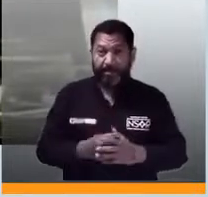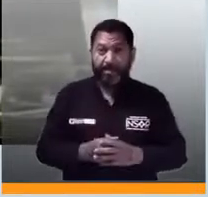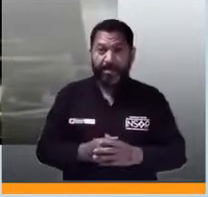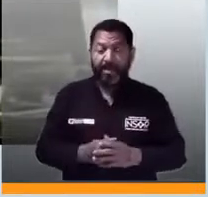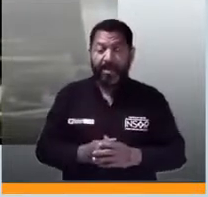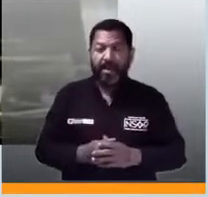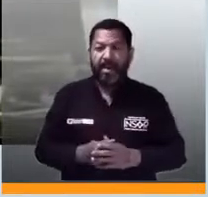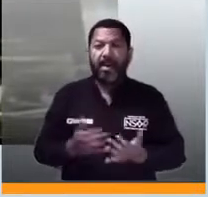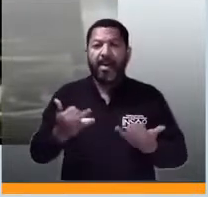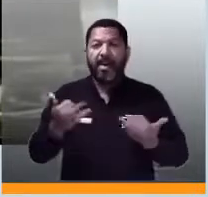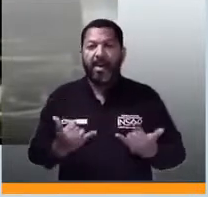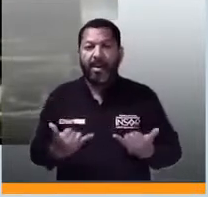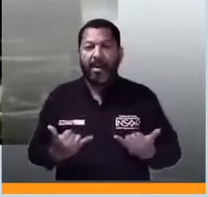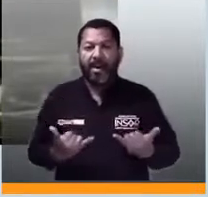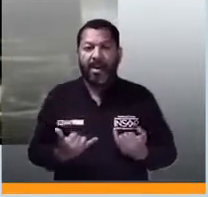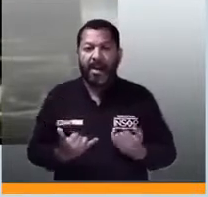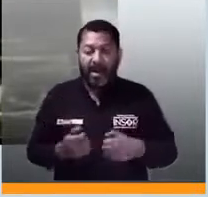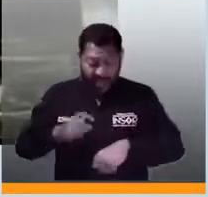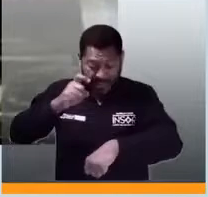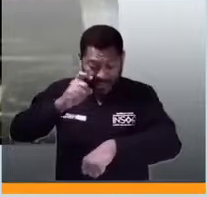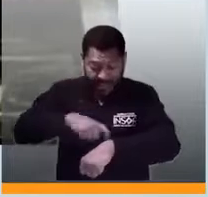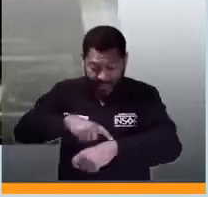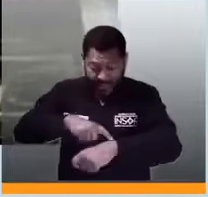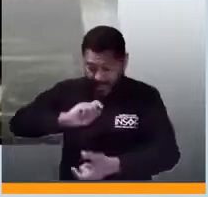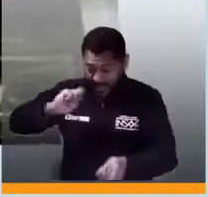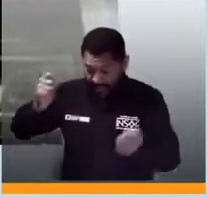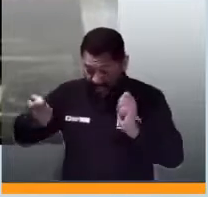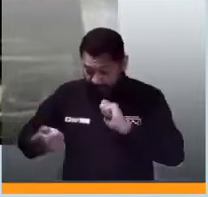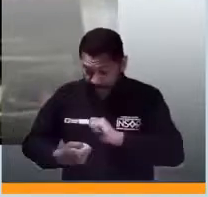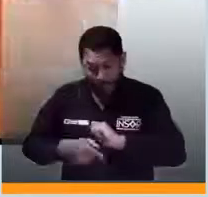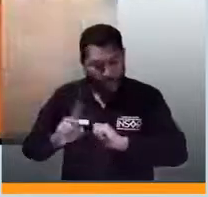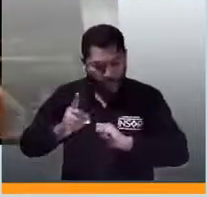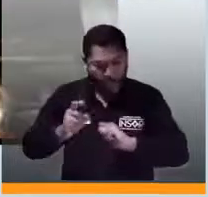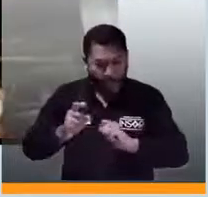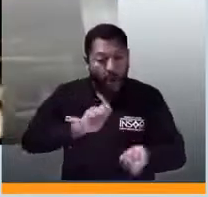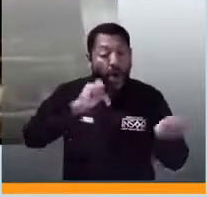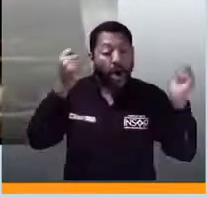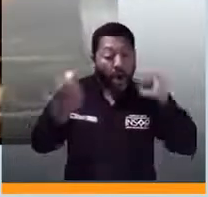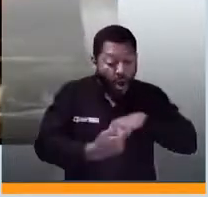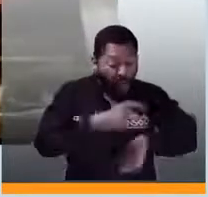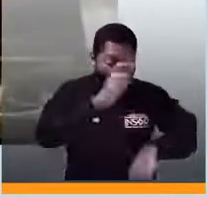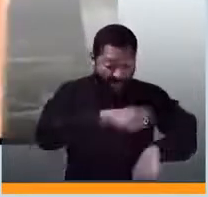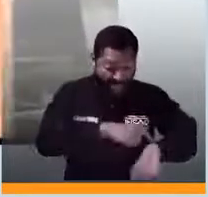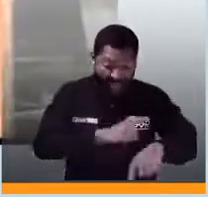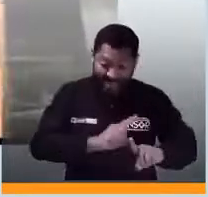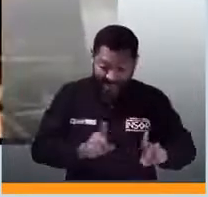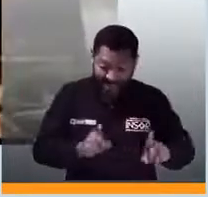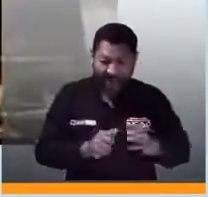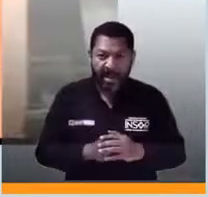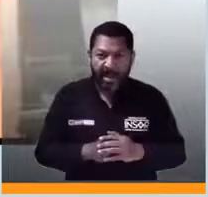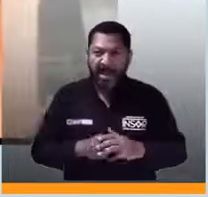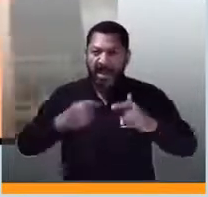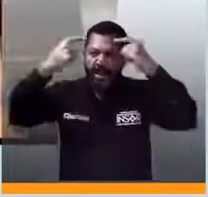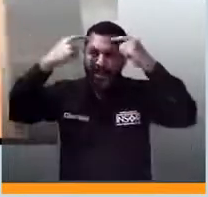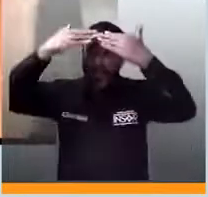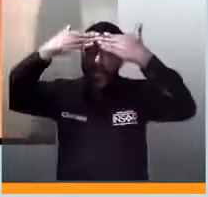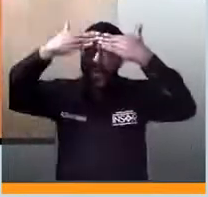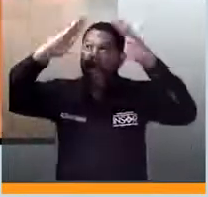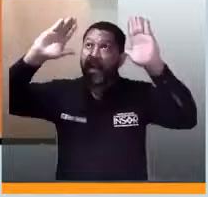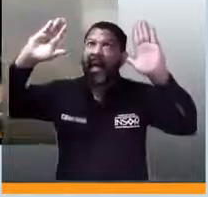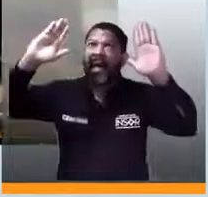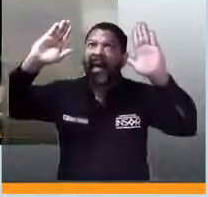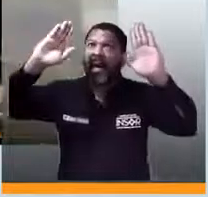en una época de cambio, sino en un cambio de época, el llamamiento sería una apertura mental total a